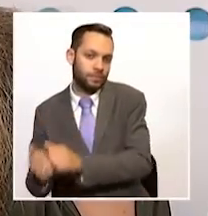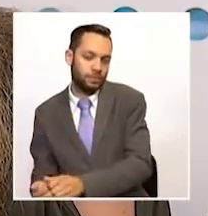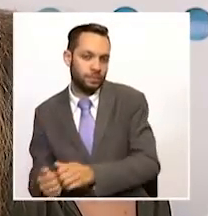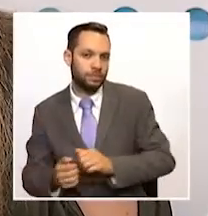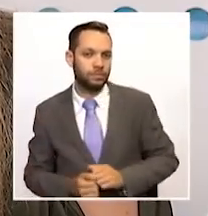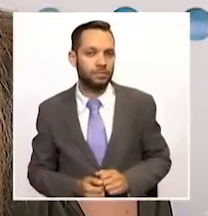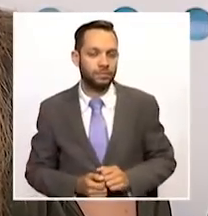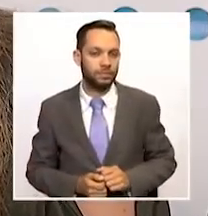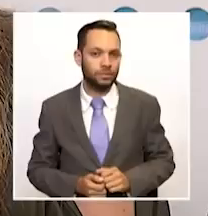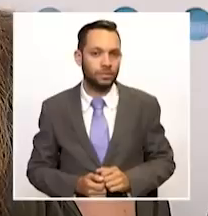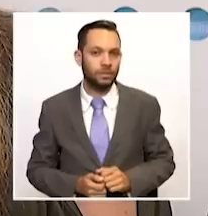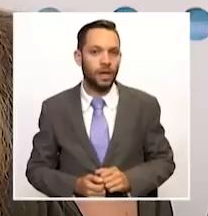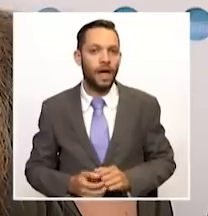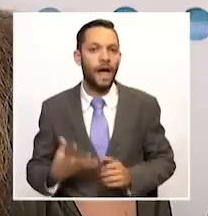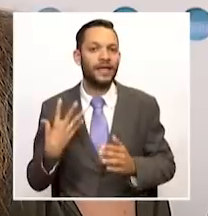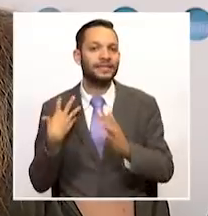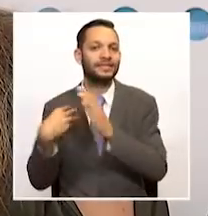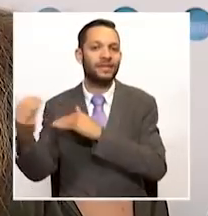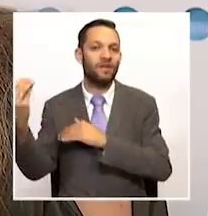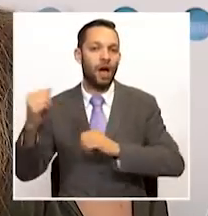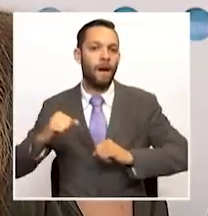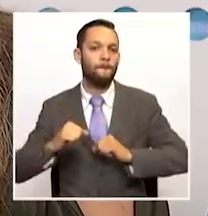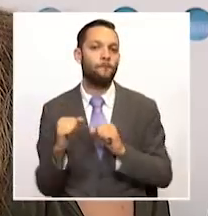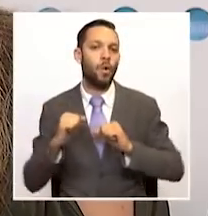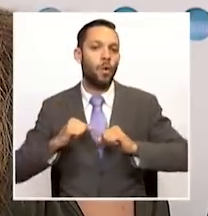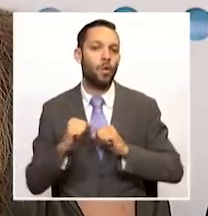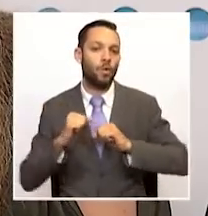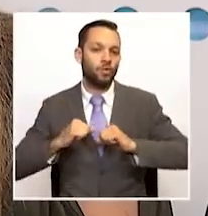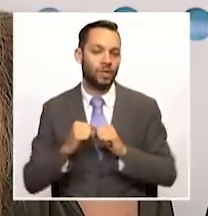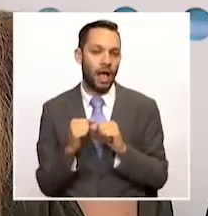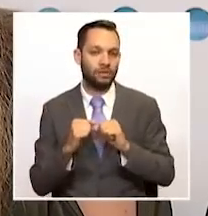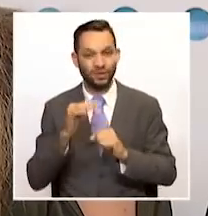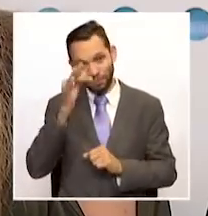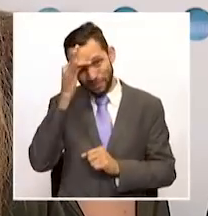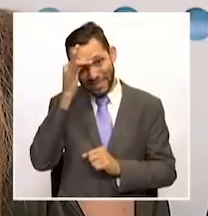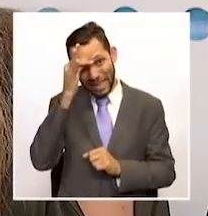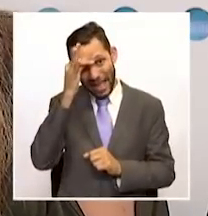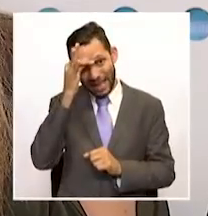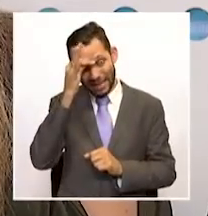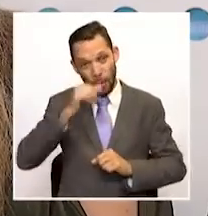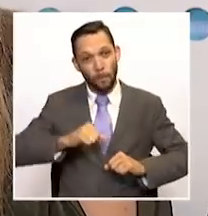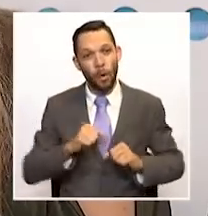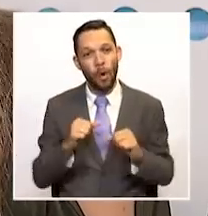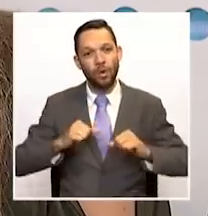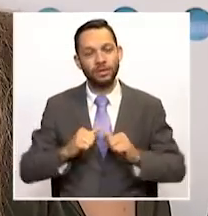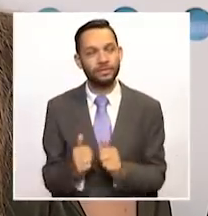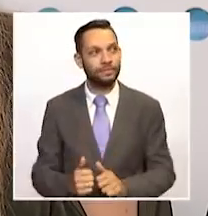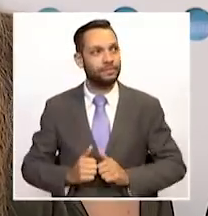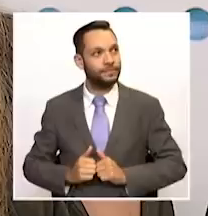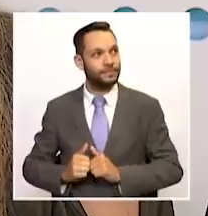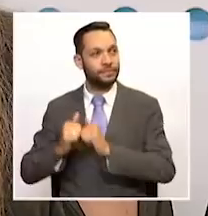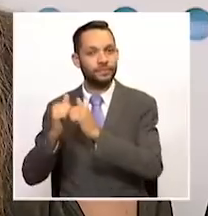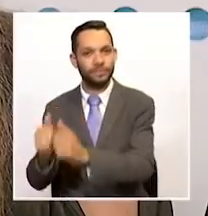para bogotá a la clínica shaio y en esos días llegó un cardiólogo de lejos